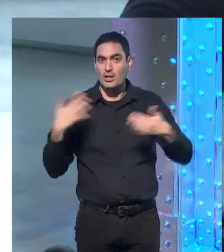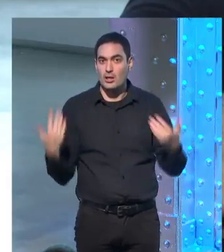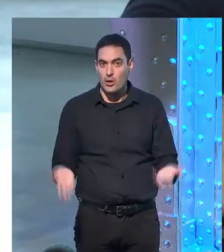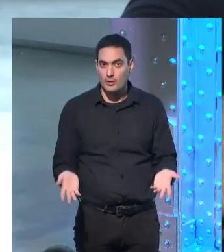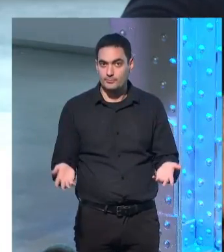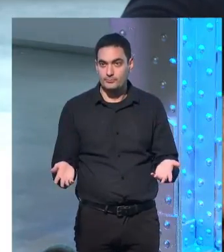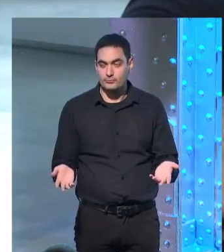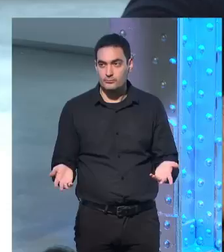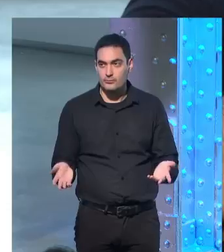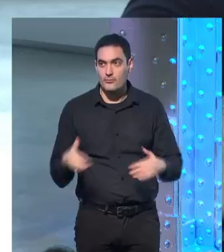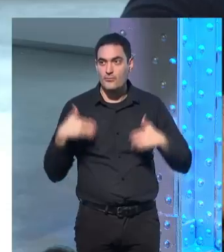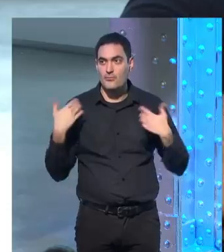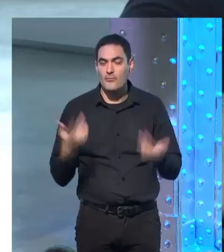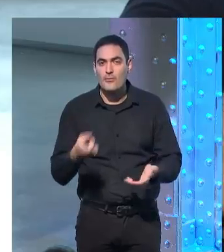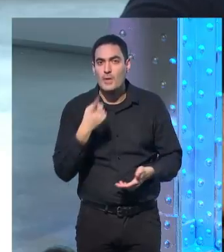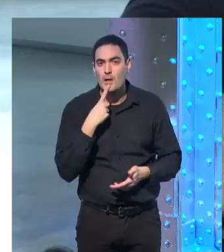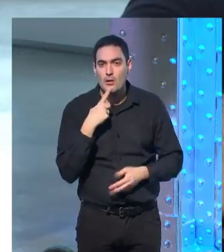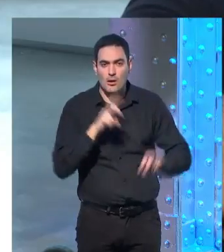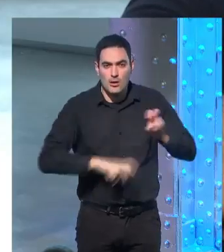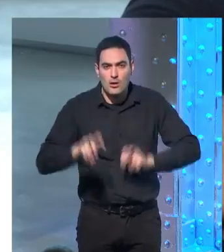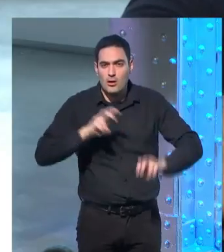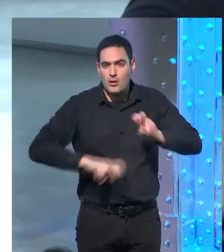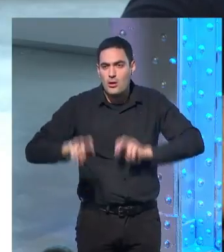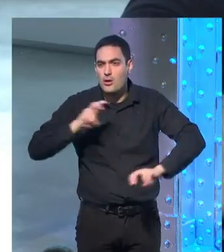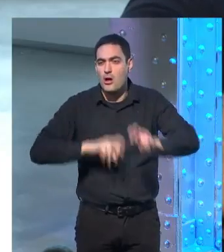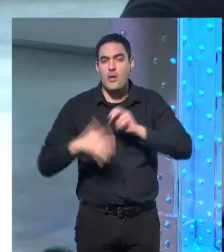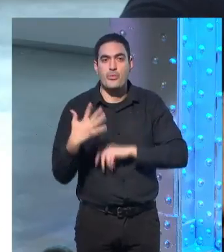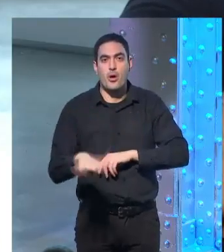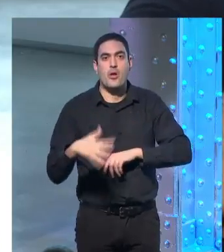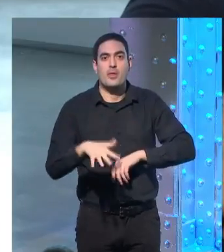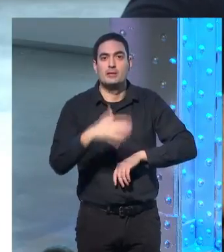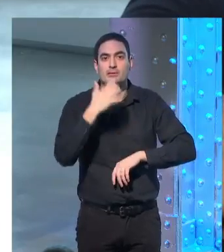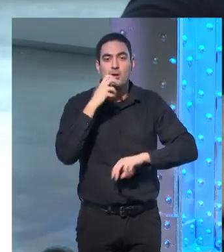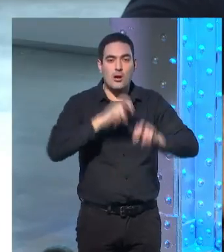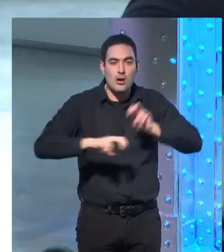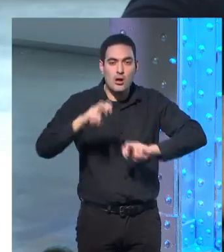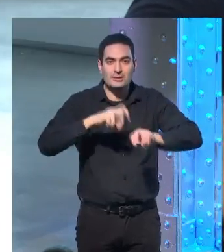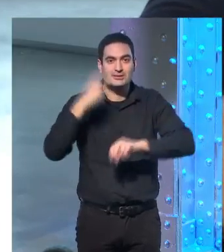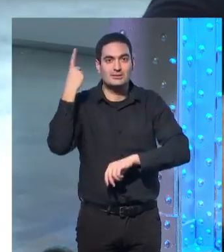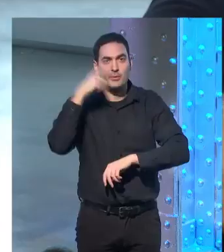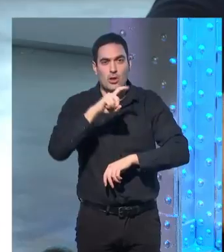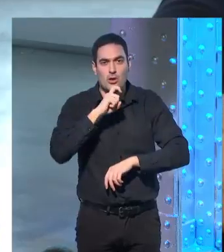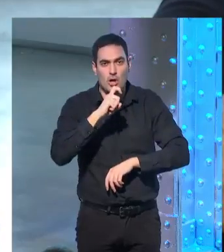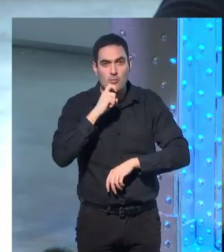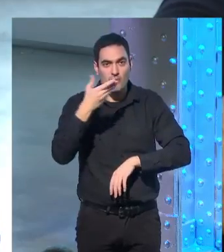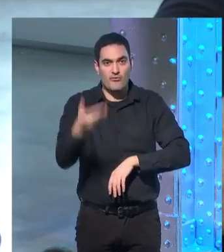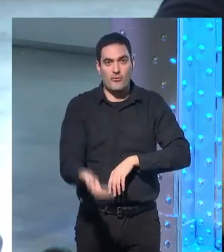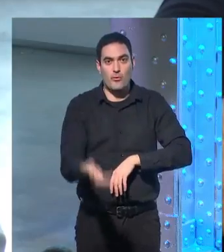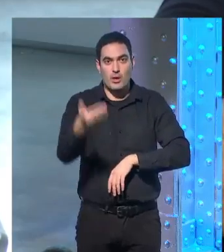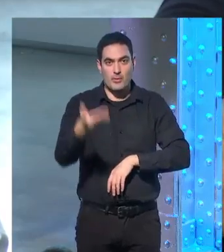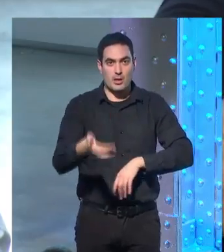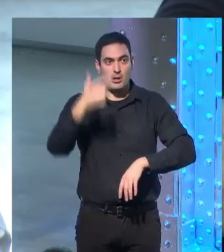no es tanto decirles dónde tienen que buscar, sino saber cómo tienen que buscar y cómo tienen que filtrar. Eso es lo fundamental. Y